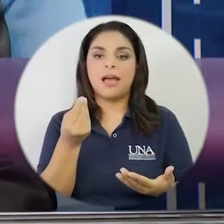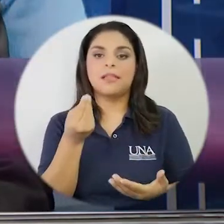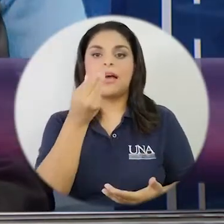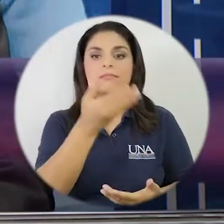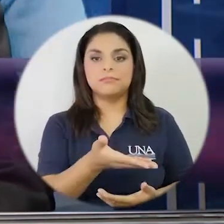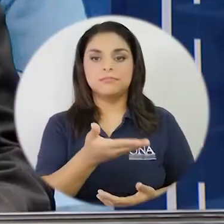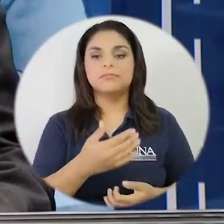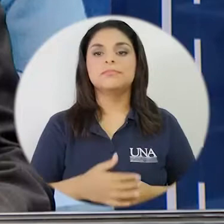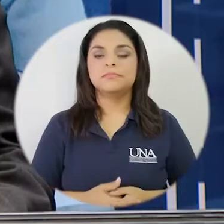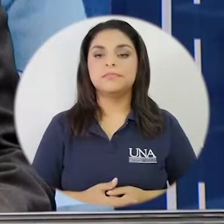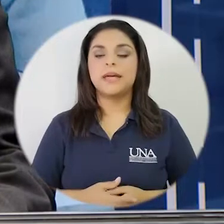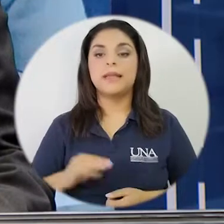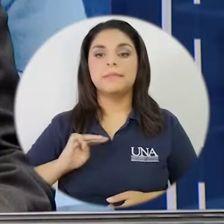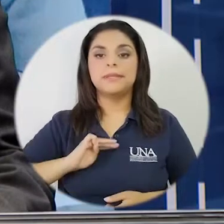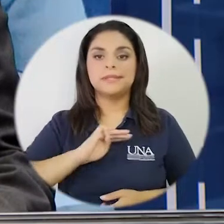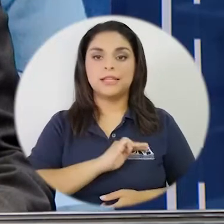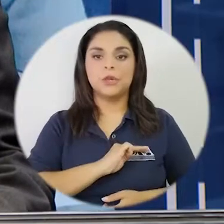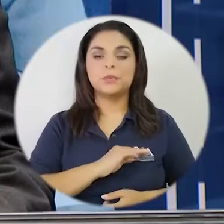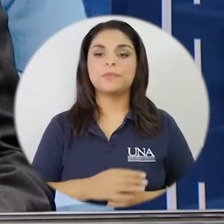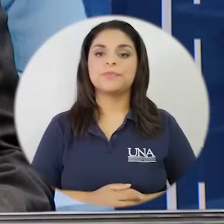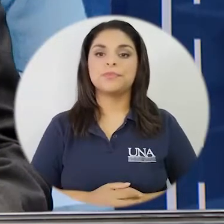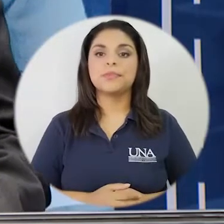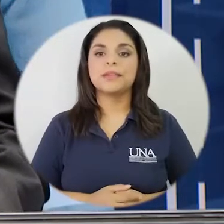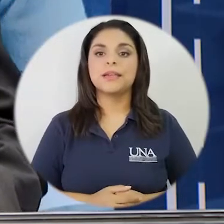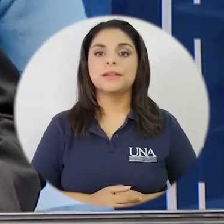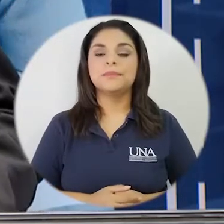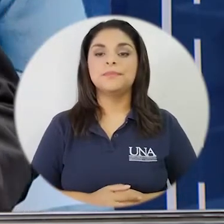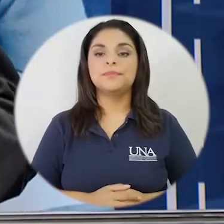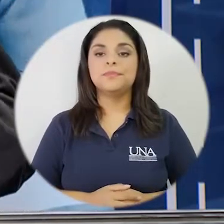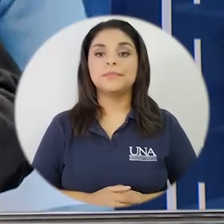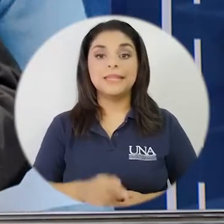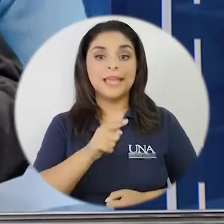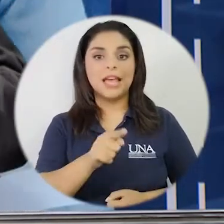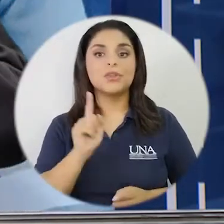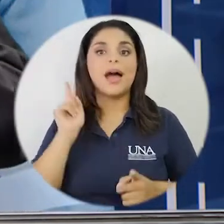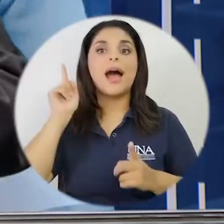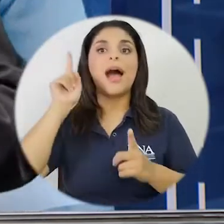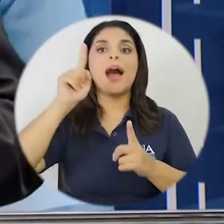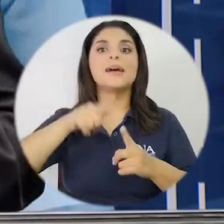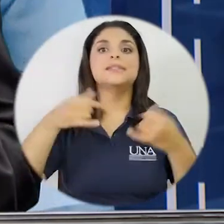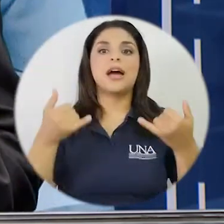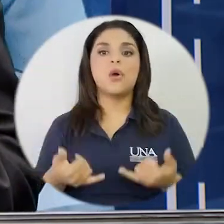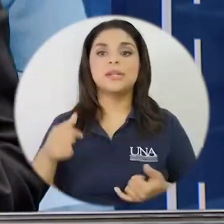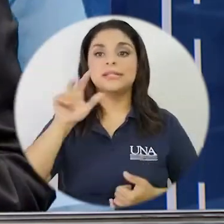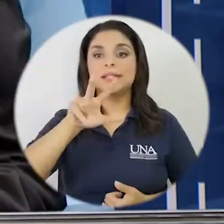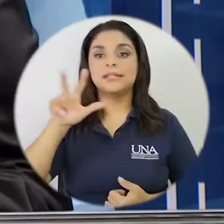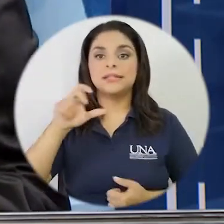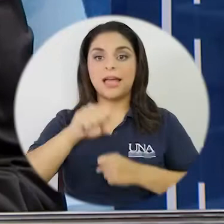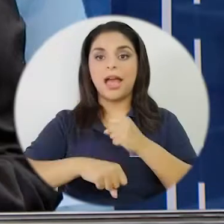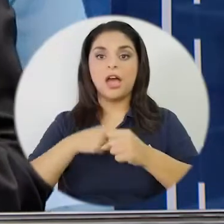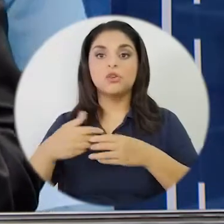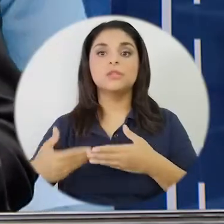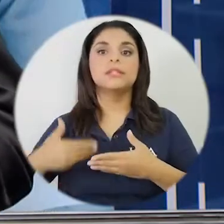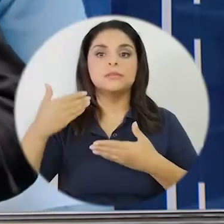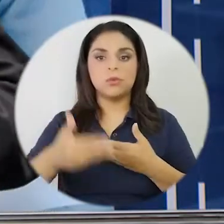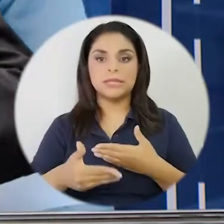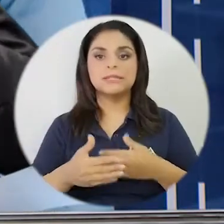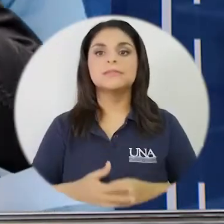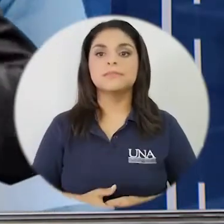le da cartera al ministerio. Y ahí es lo que hasta el día de hoy, 33 años